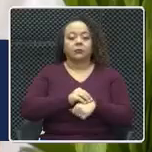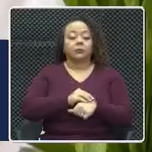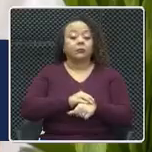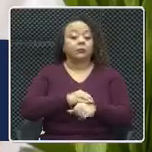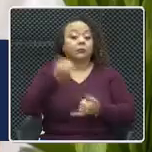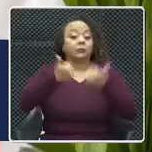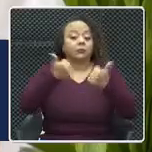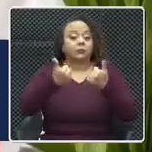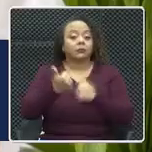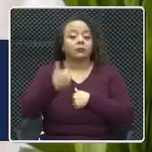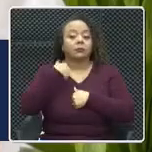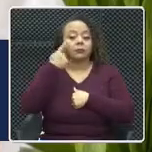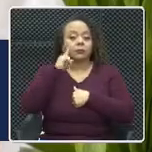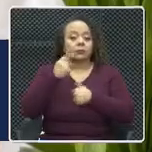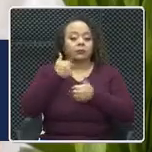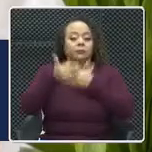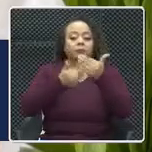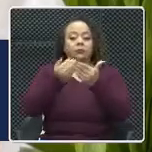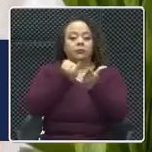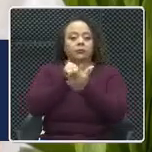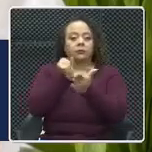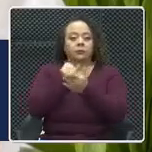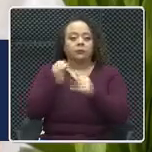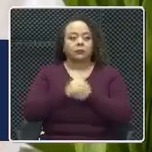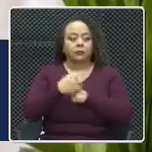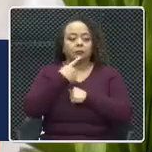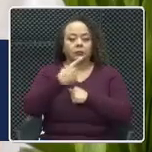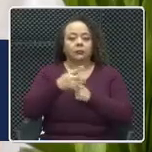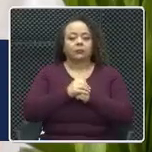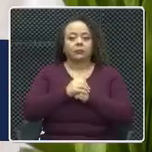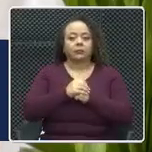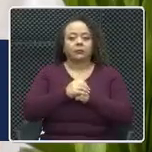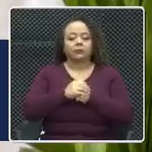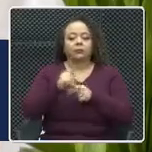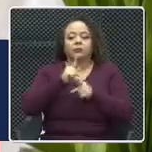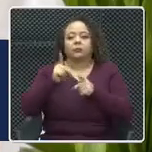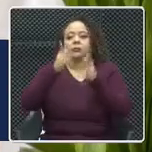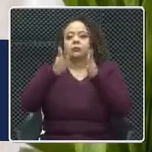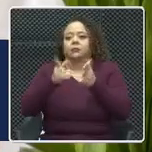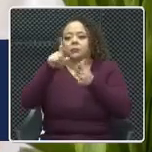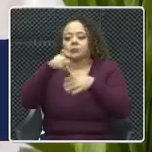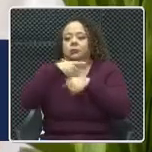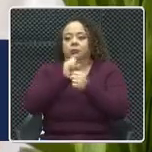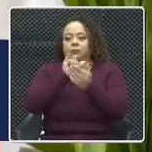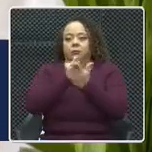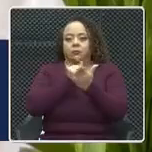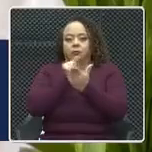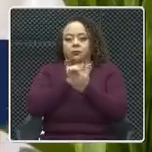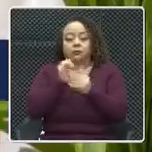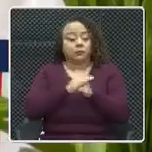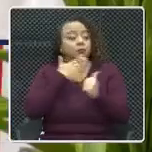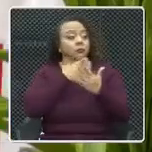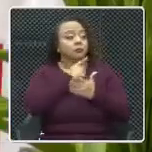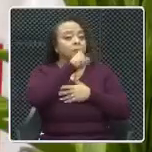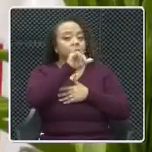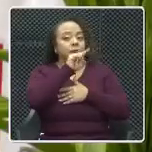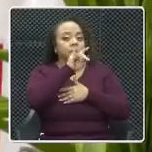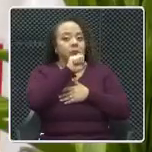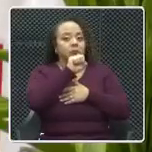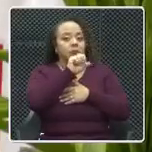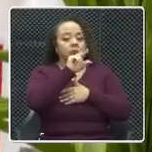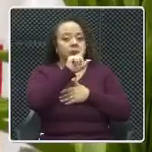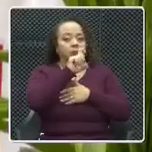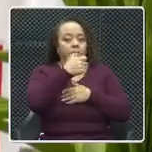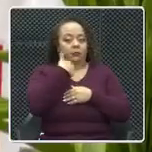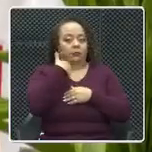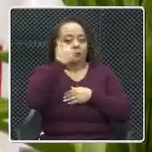¿qué instrumentos disponibles se tienen para el proceso de investigación que citan? ¿Qué profesionales deben de hacer esta investigación? Bueno, realmente el INSS no debe de